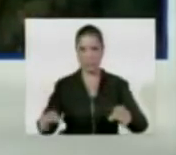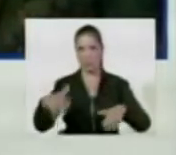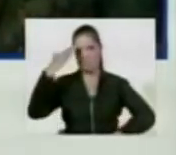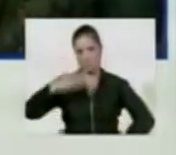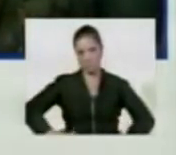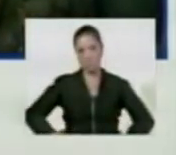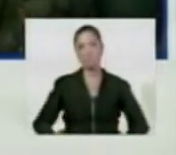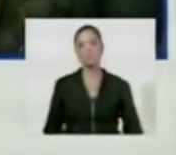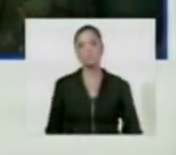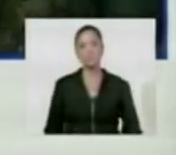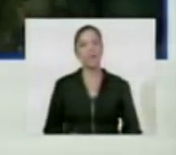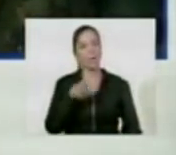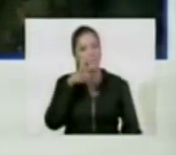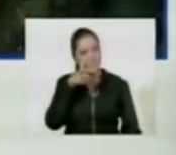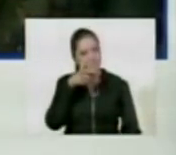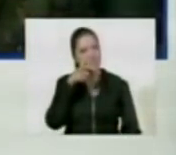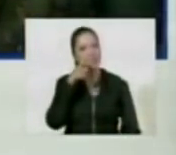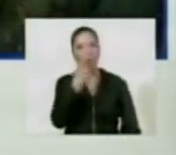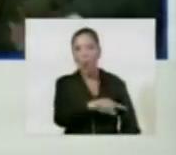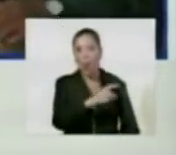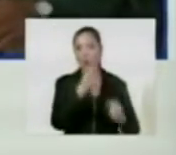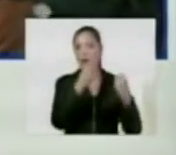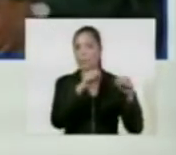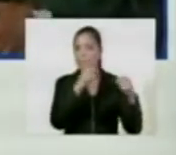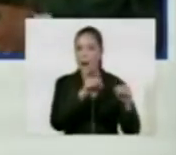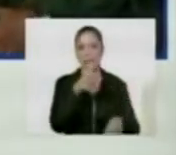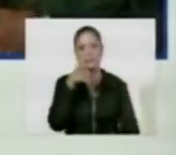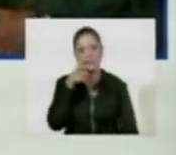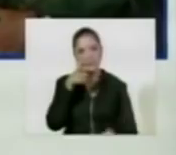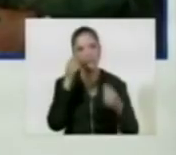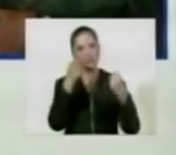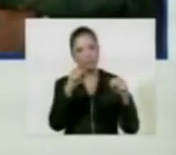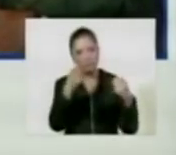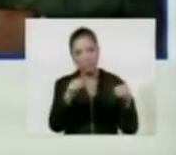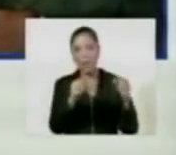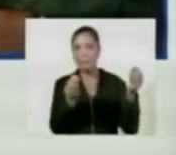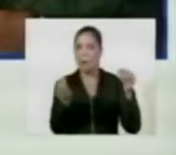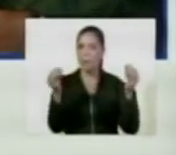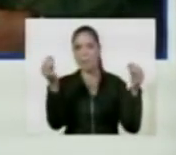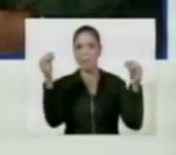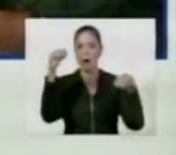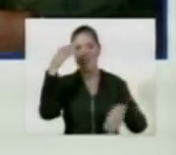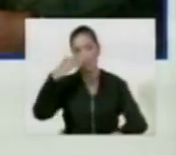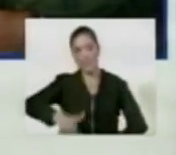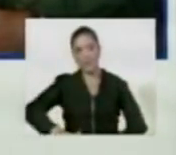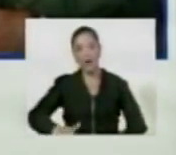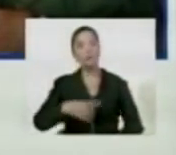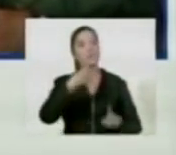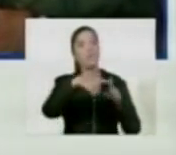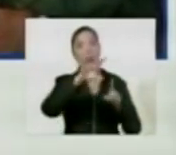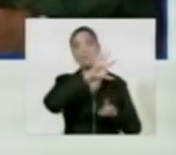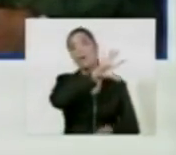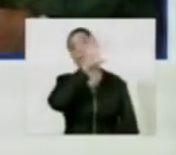han estado observando los ejercicios militares, agregados militares de varios